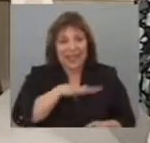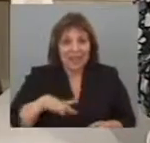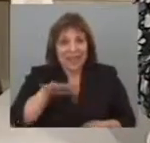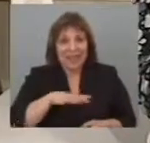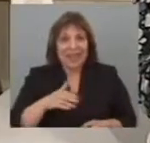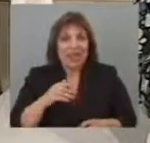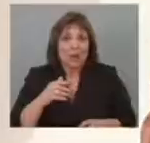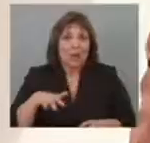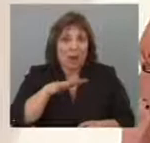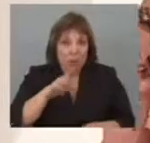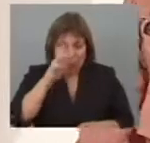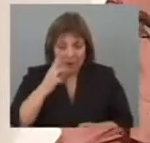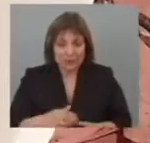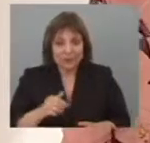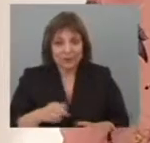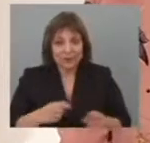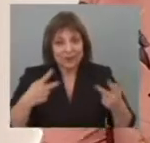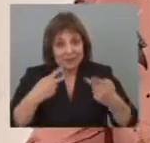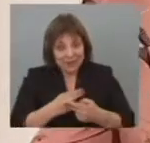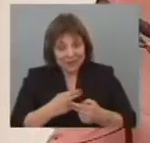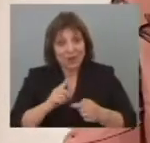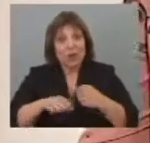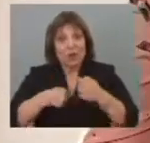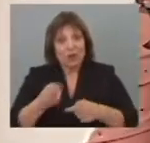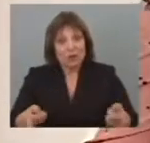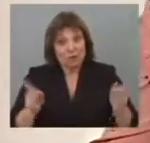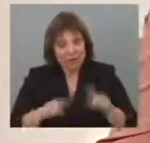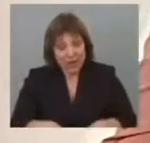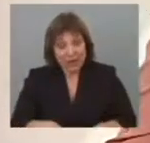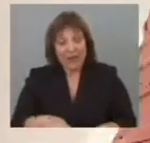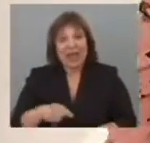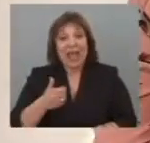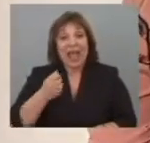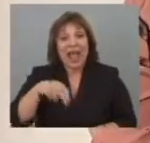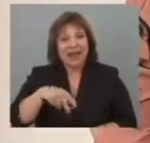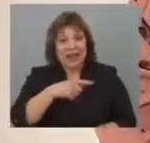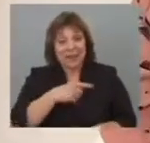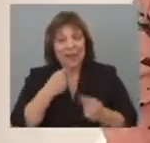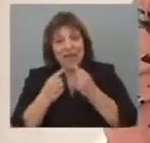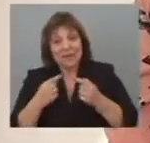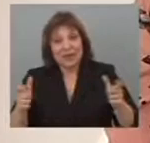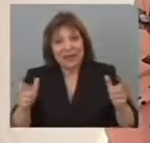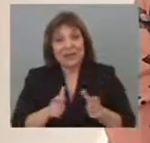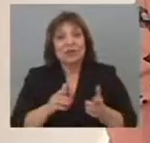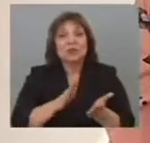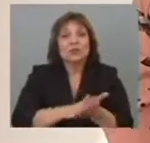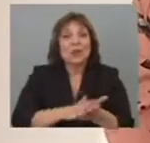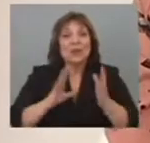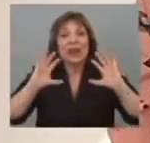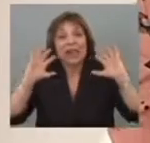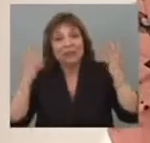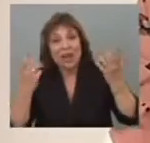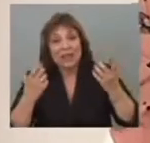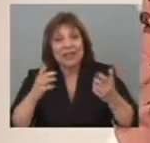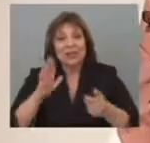tema. Bien. Vamos a hacer una nueva pausa. Cuando regresemos en la mesa, Ana María va a estar conversando a propósito de la violencia